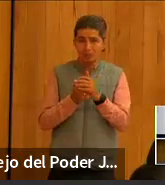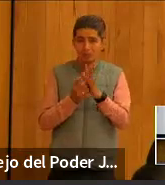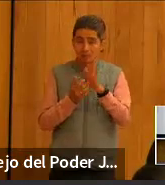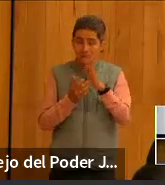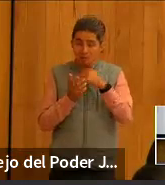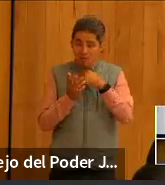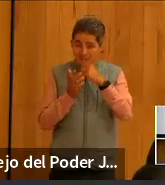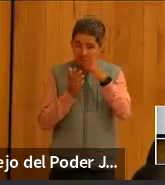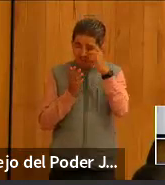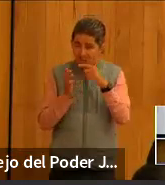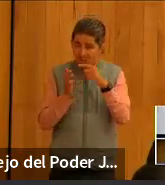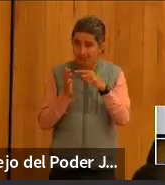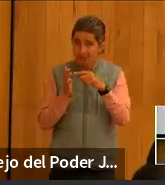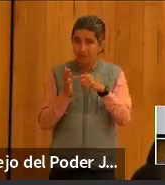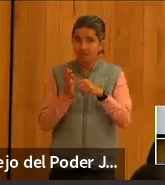es un